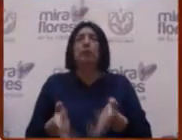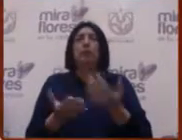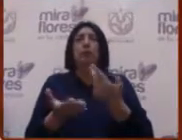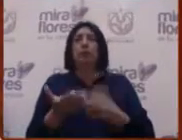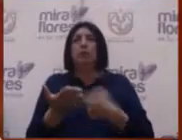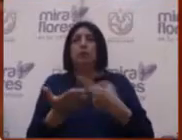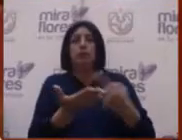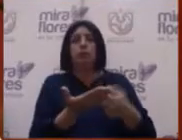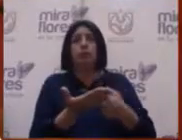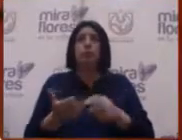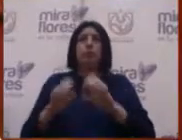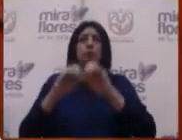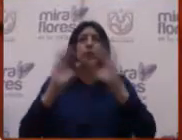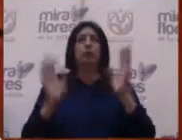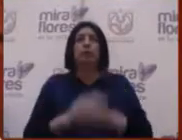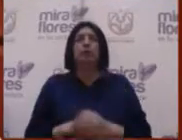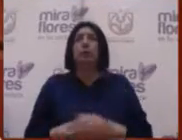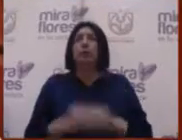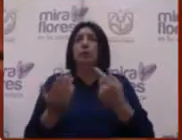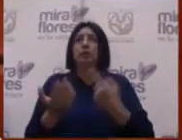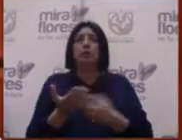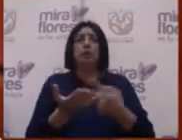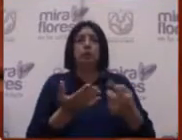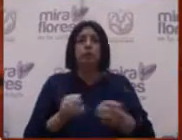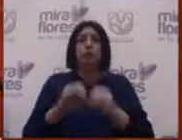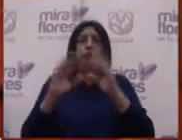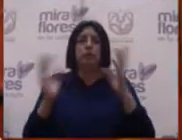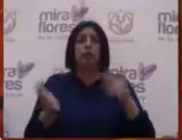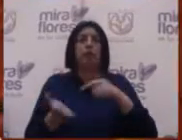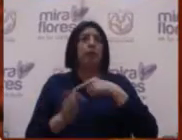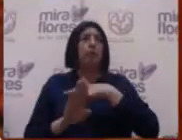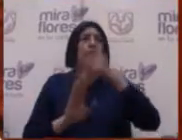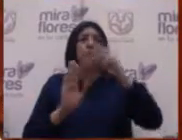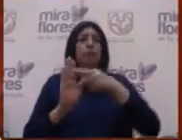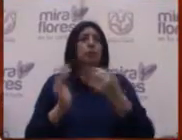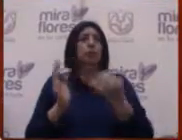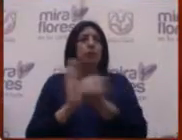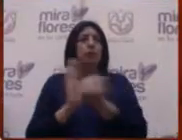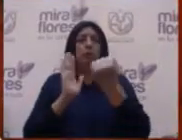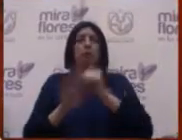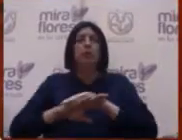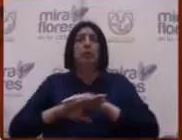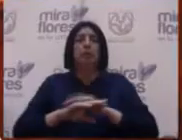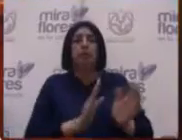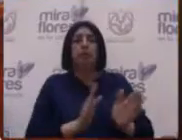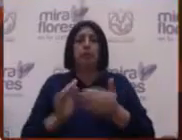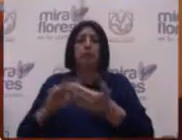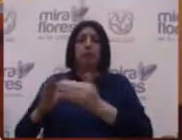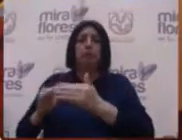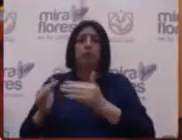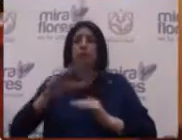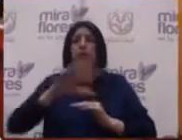día. Orden del día. Proyecto de ordenanza que aprueba el Plan Urbano Distrital de Miraflores